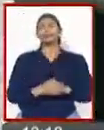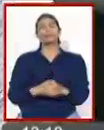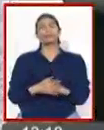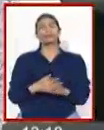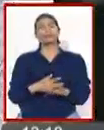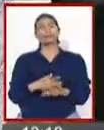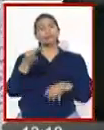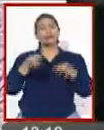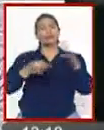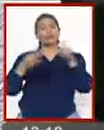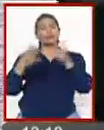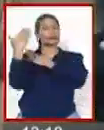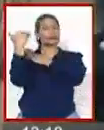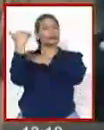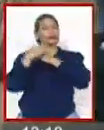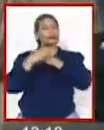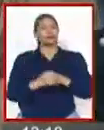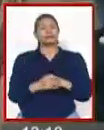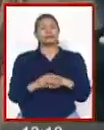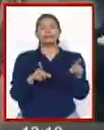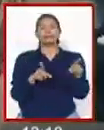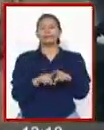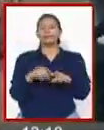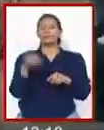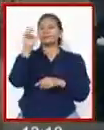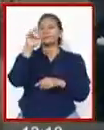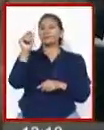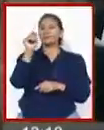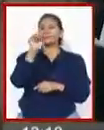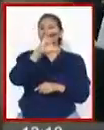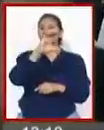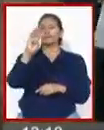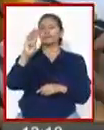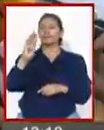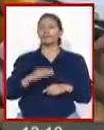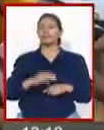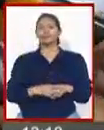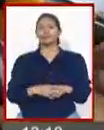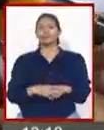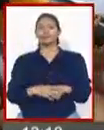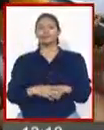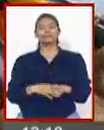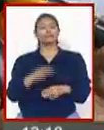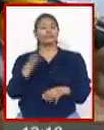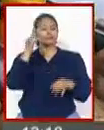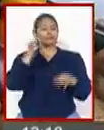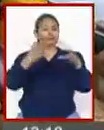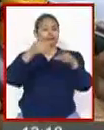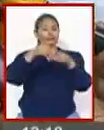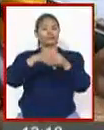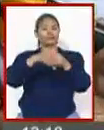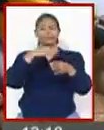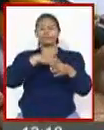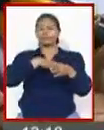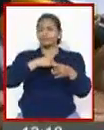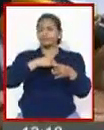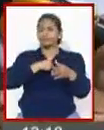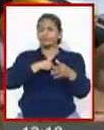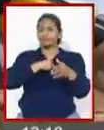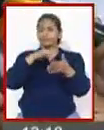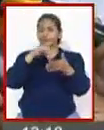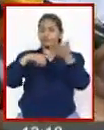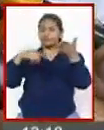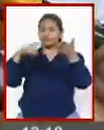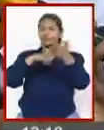Tribunal Departamental de Santa Cruz, sino también en La Paz y Cochabamba. Porque si votamos blanco o nulo, que es lo que va a